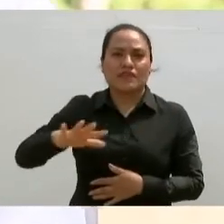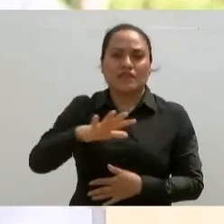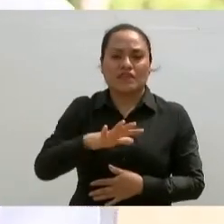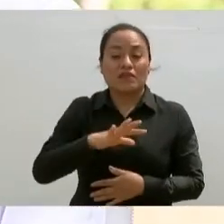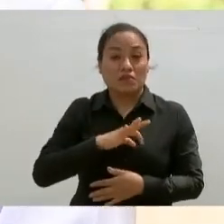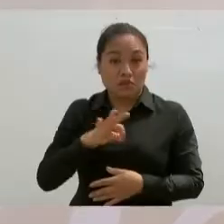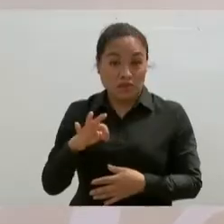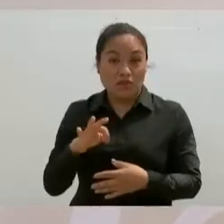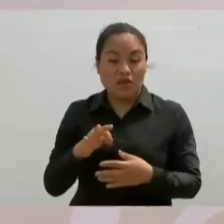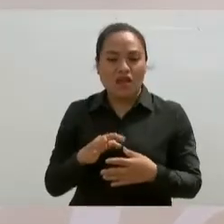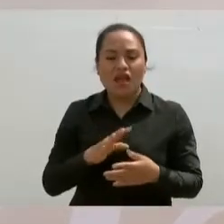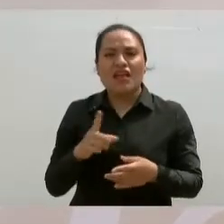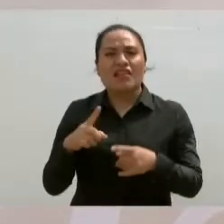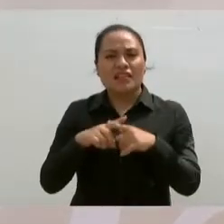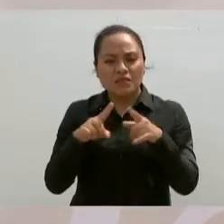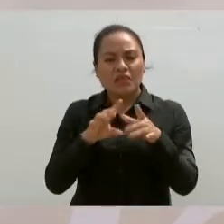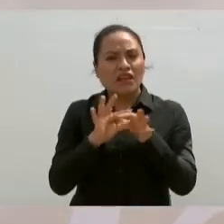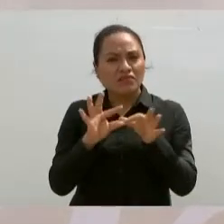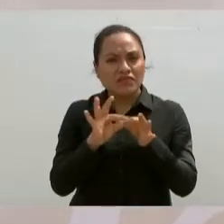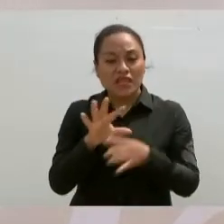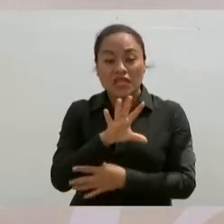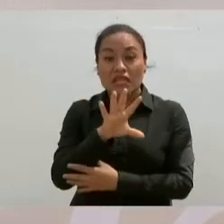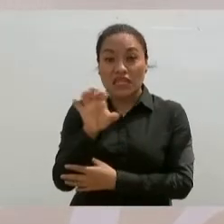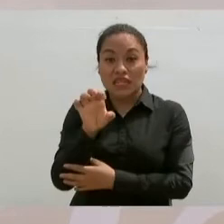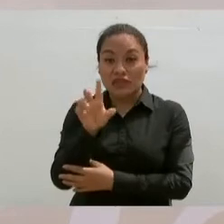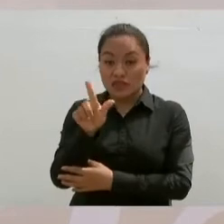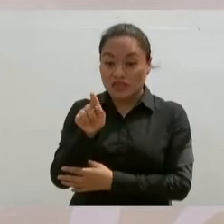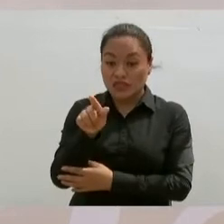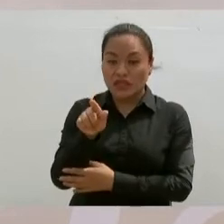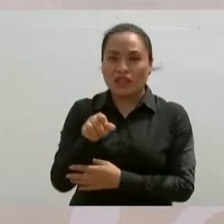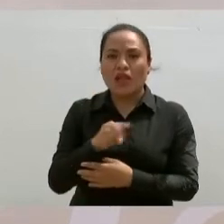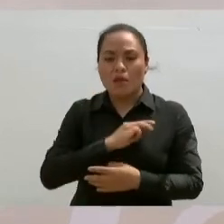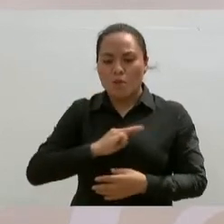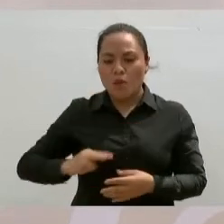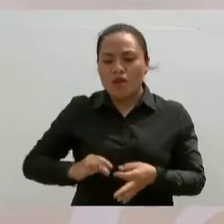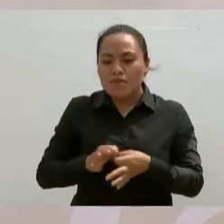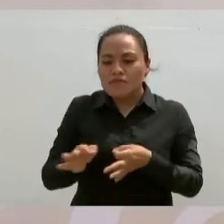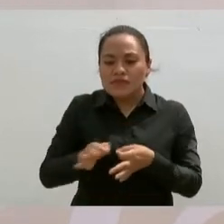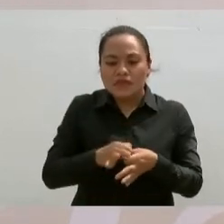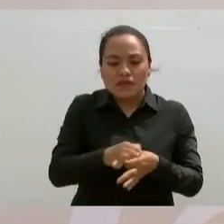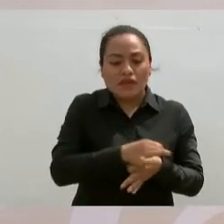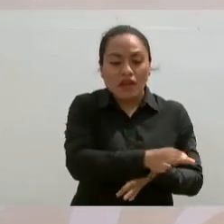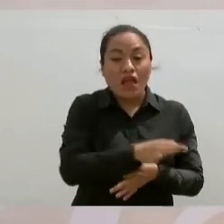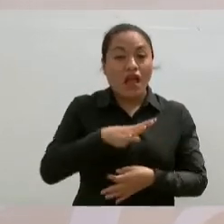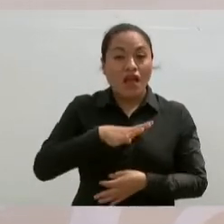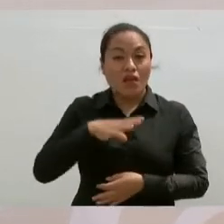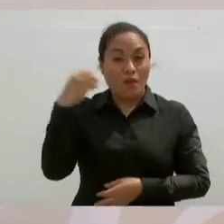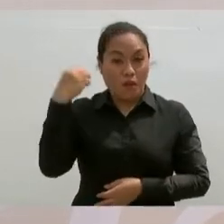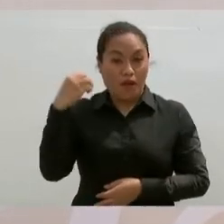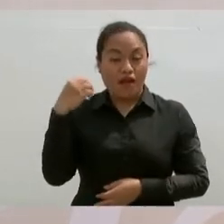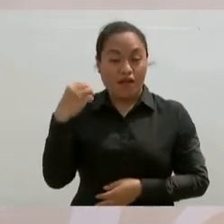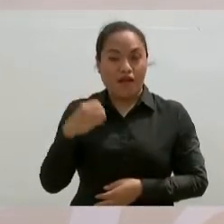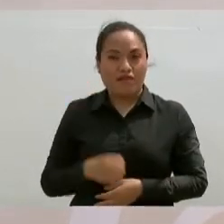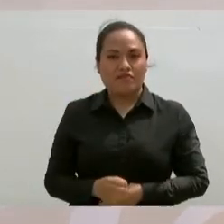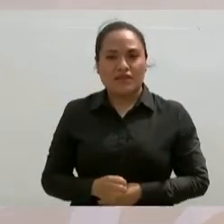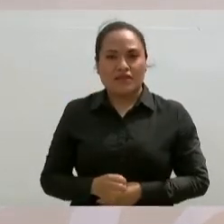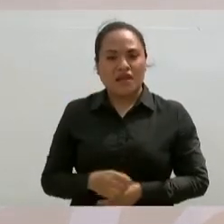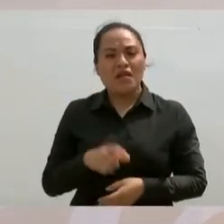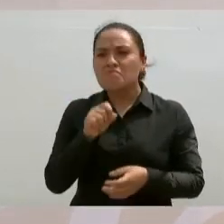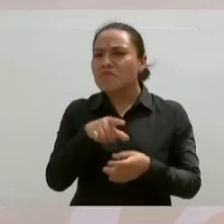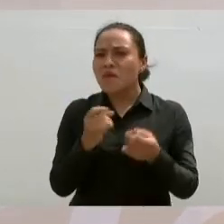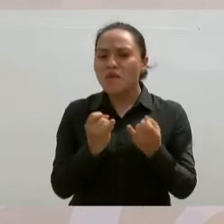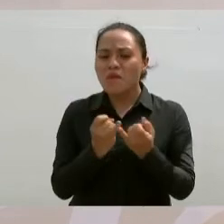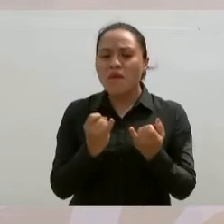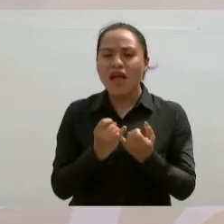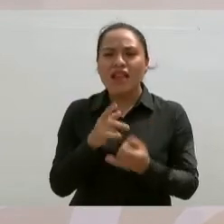Podemos ir a cualquiera de los 570 municipios de Oaxaca y es lo mismo